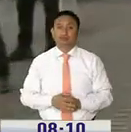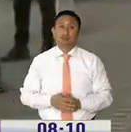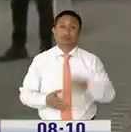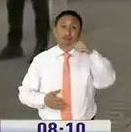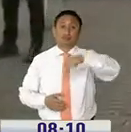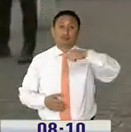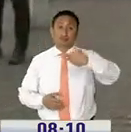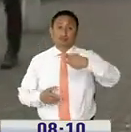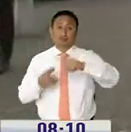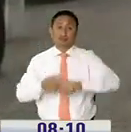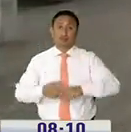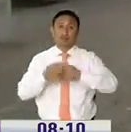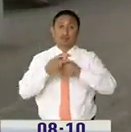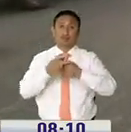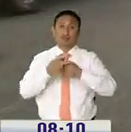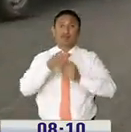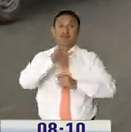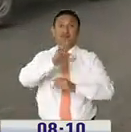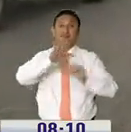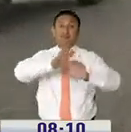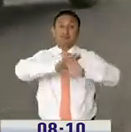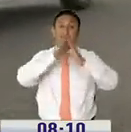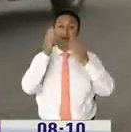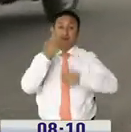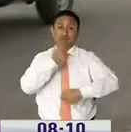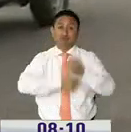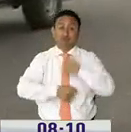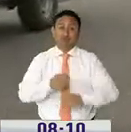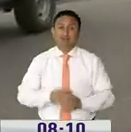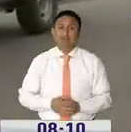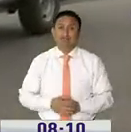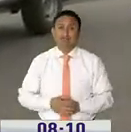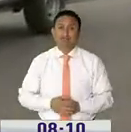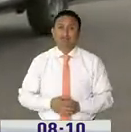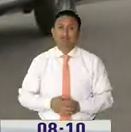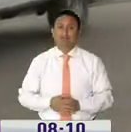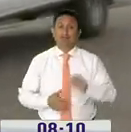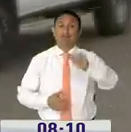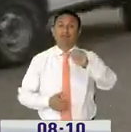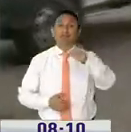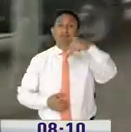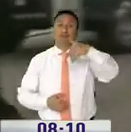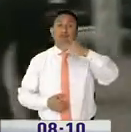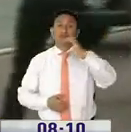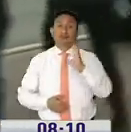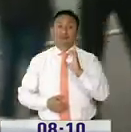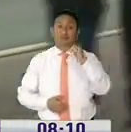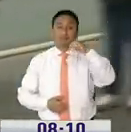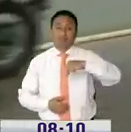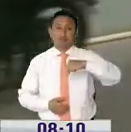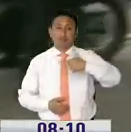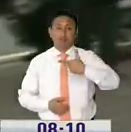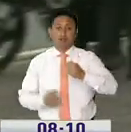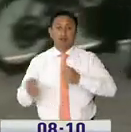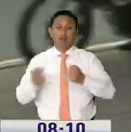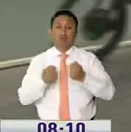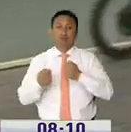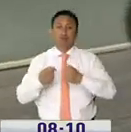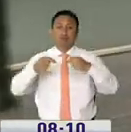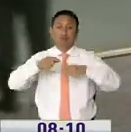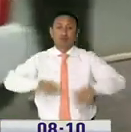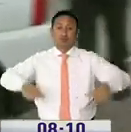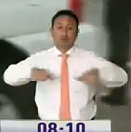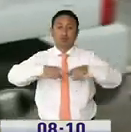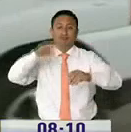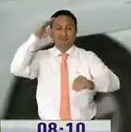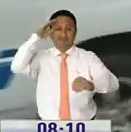el centro de abastos a las 5 de la mañana, para lo cual la Agencia Metropolitana de Control también está realizando operativos en este sitio con